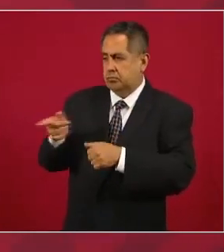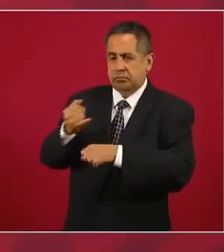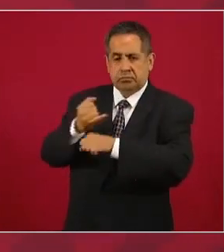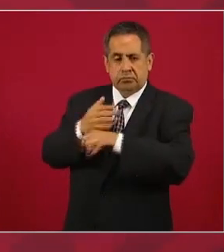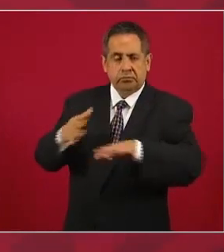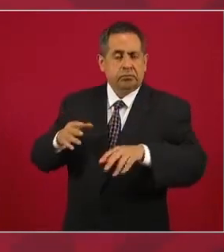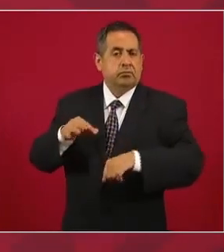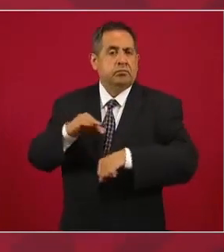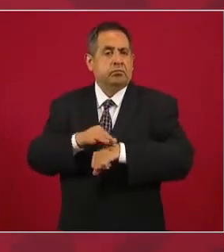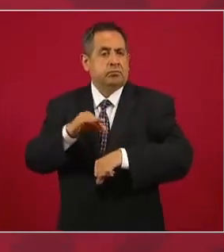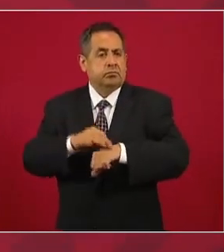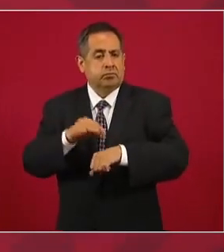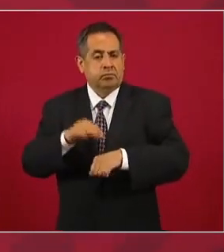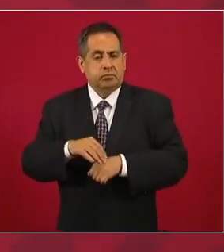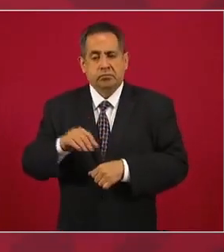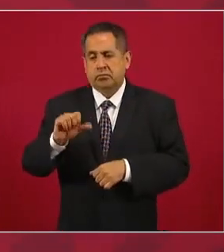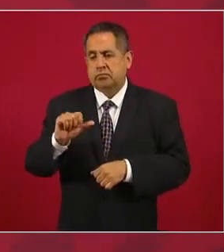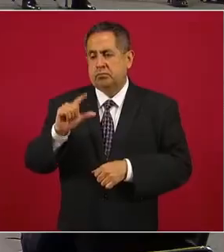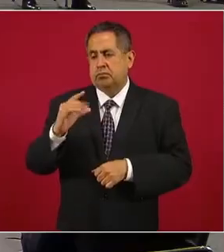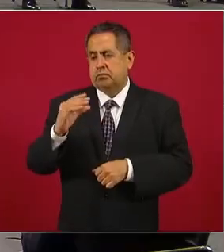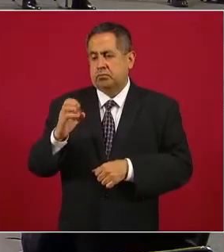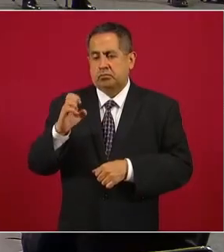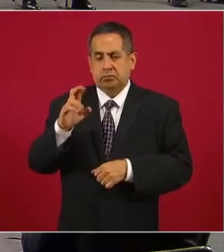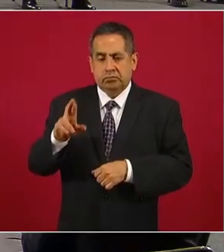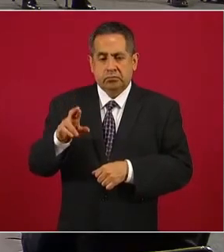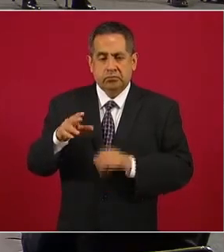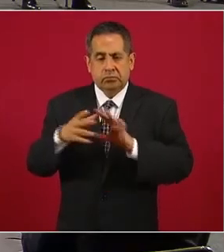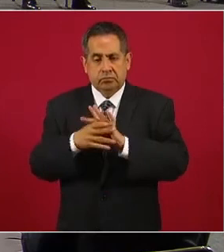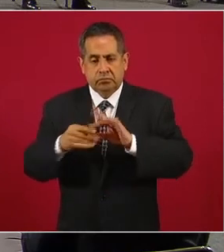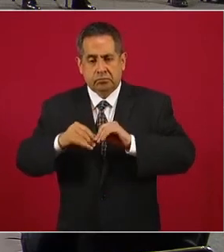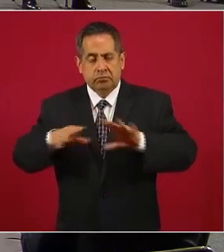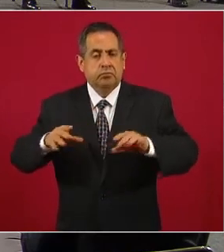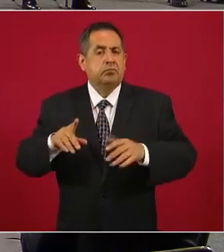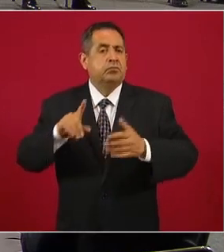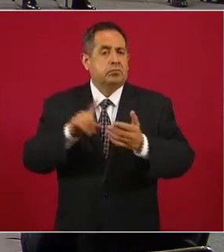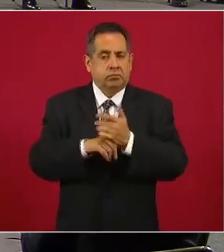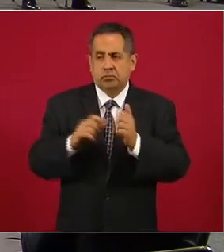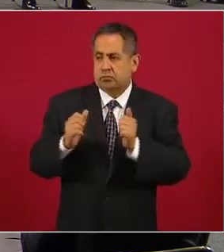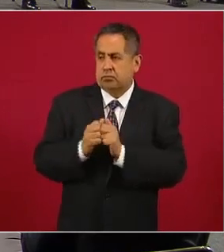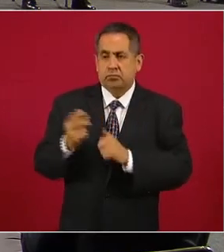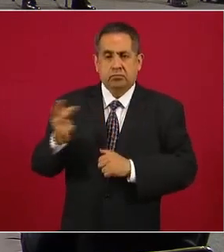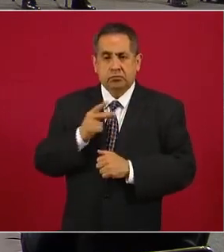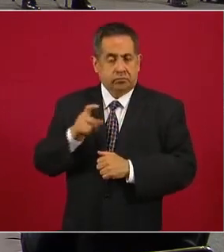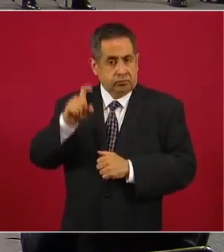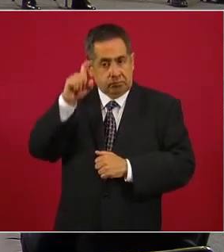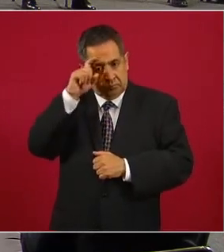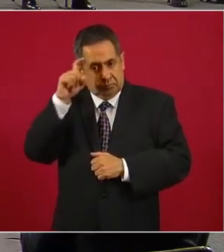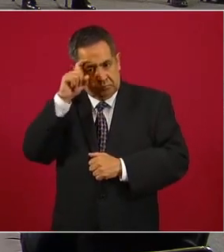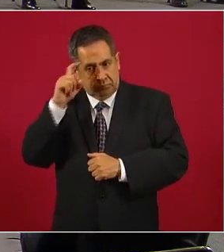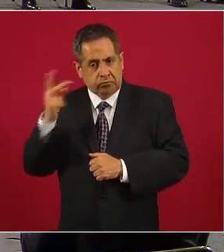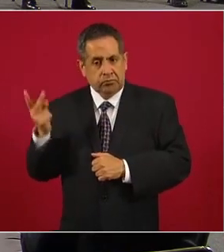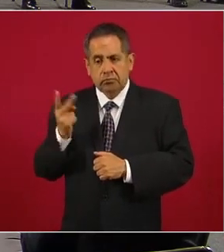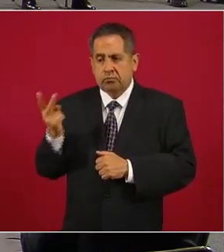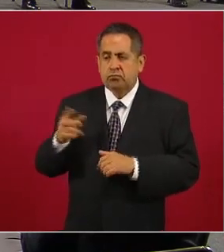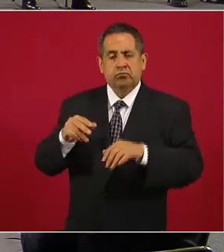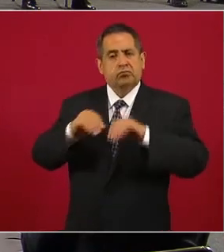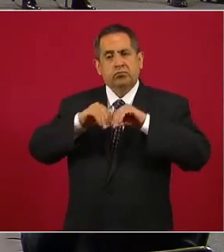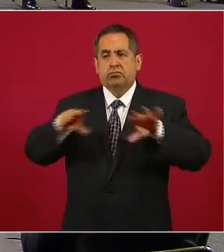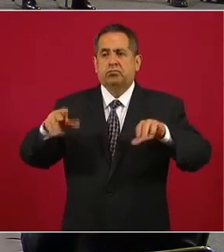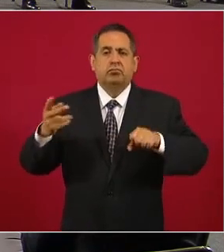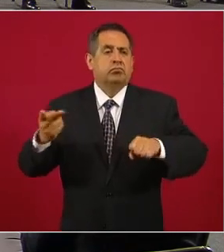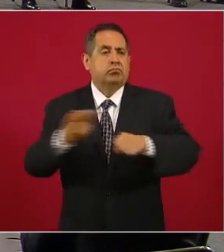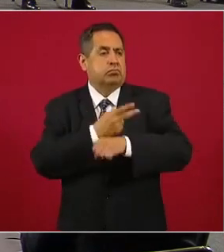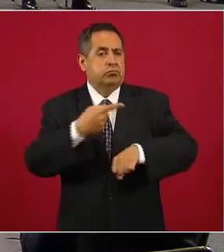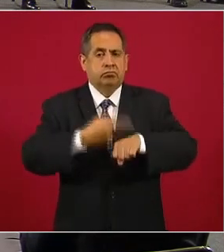el doctor Alcocer y Hugo López-Gatell nos informen sobre la situación de